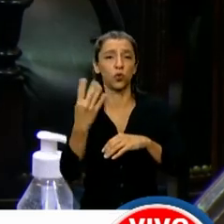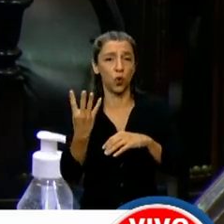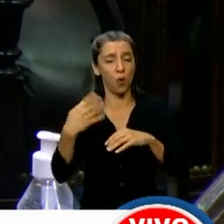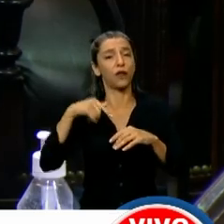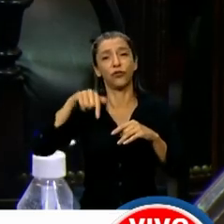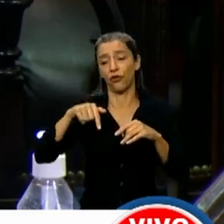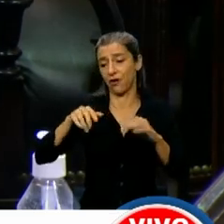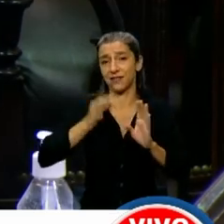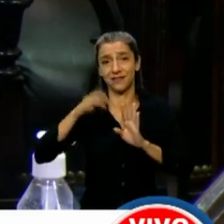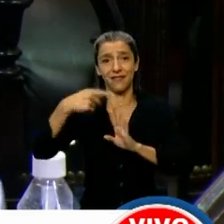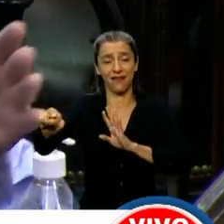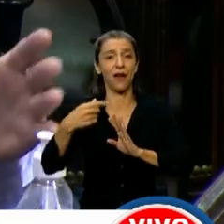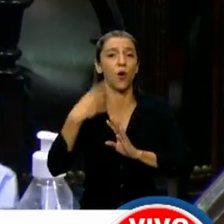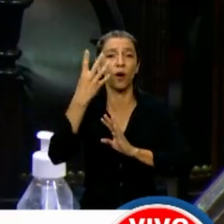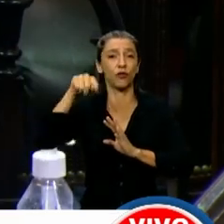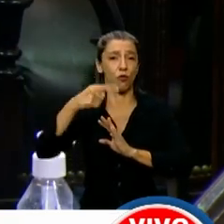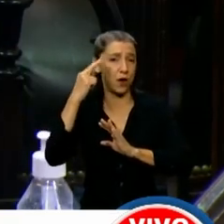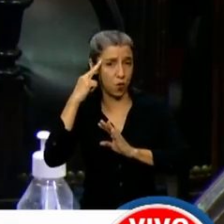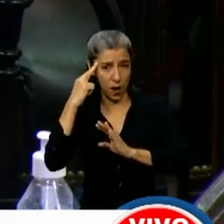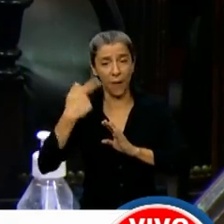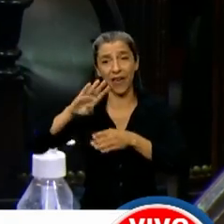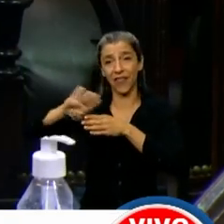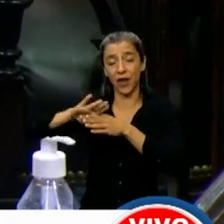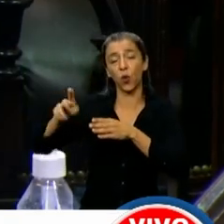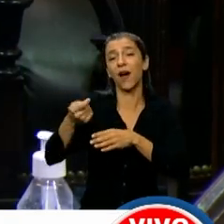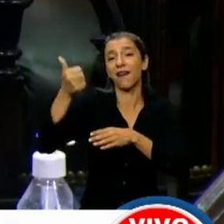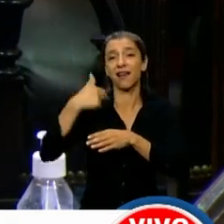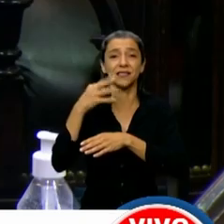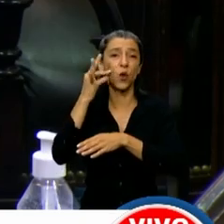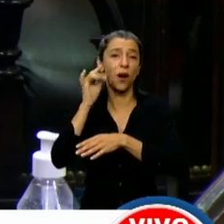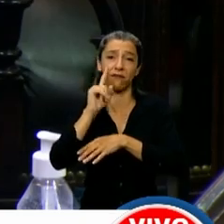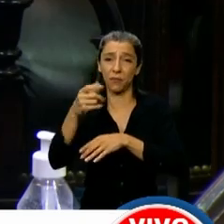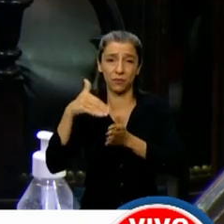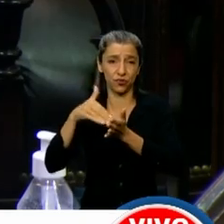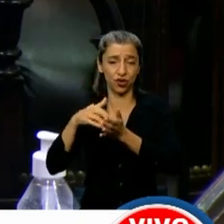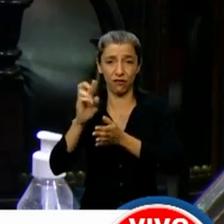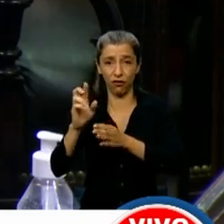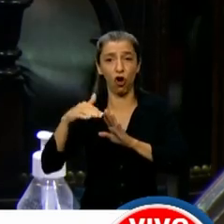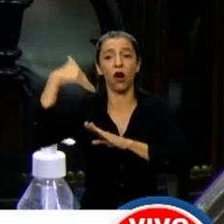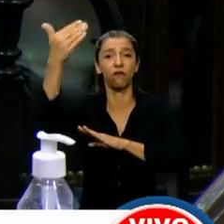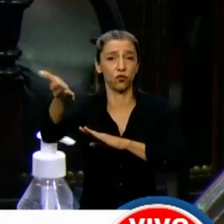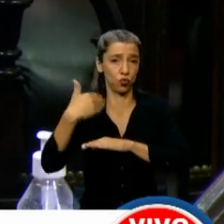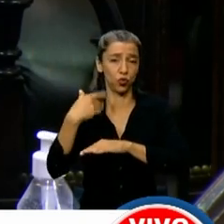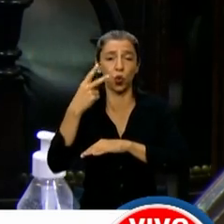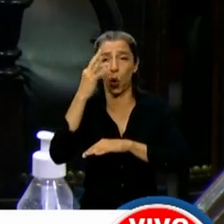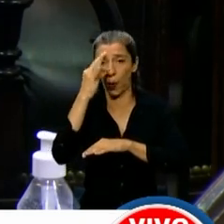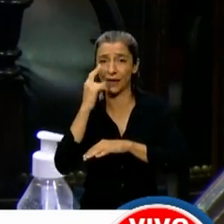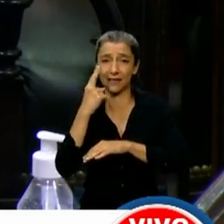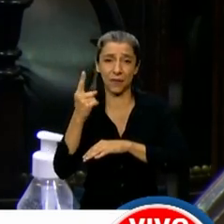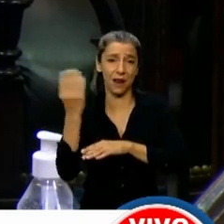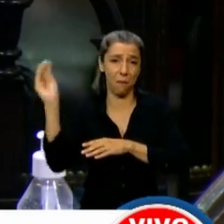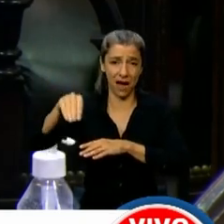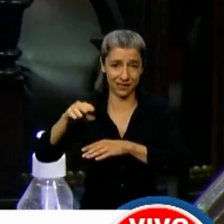4.9 el endeudamiento acumulado casi 40 mil millones de dólares el endeudamiento por adelante otro 20 mil más el año que viene